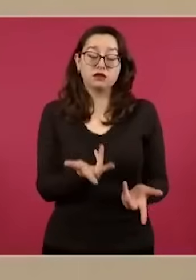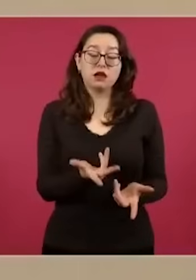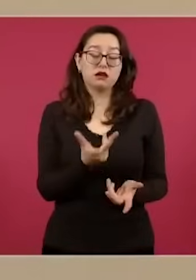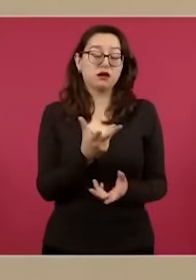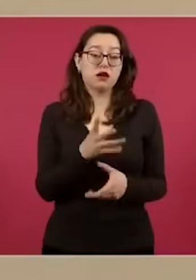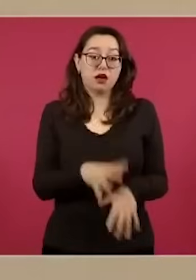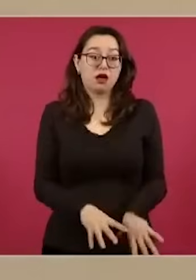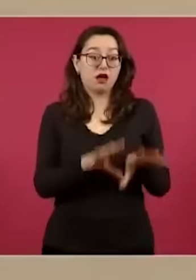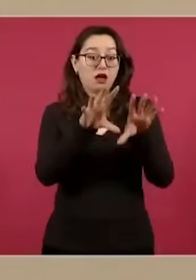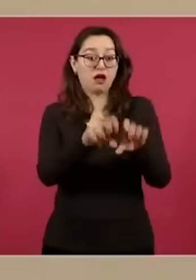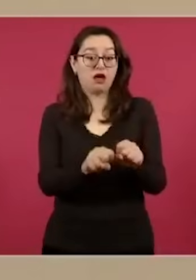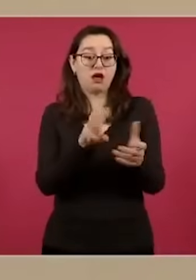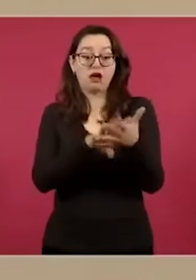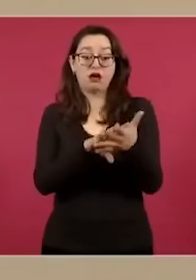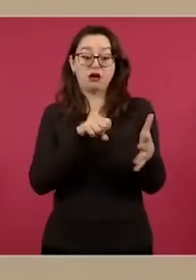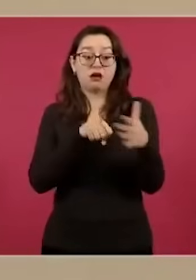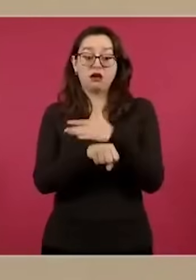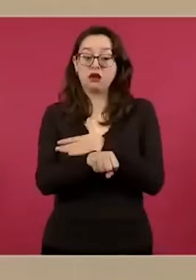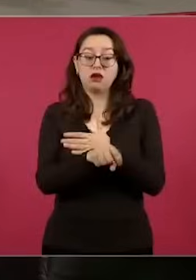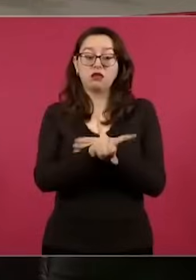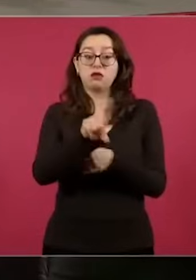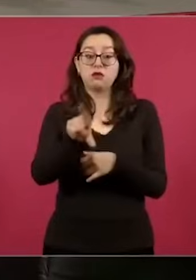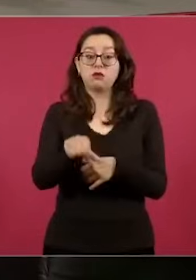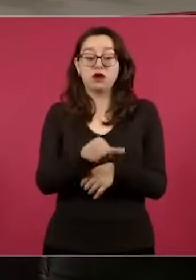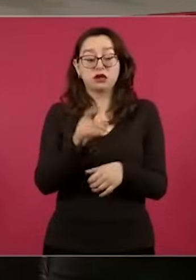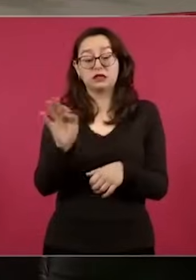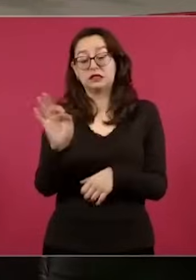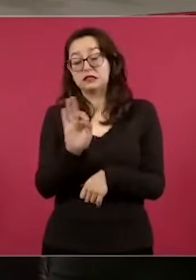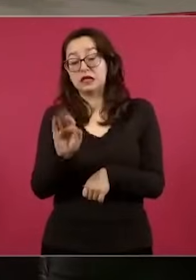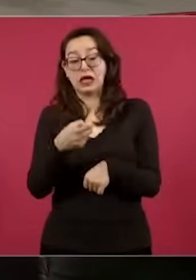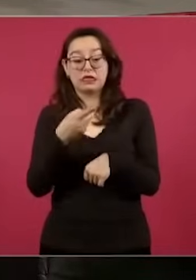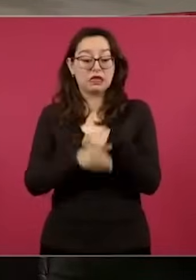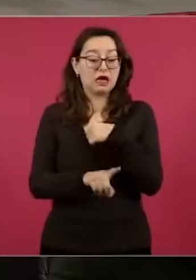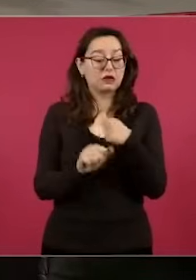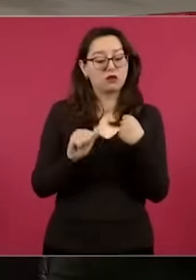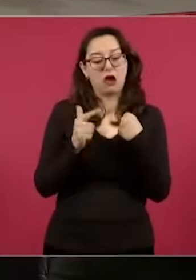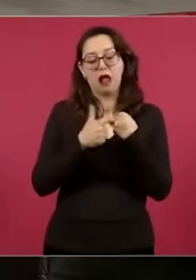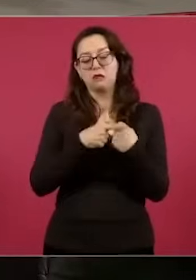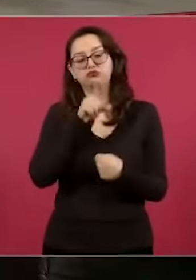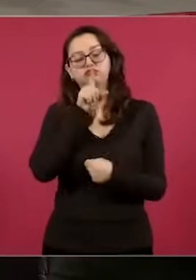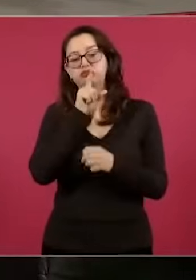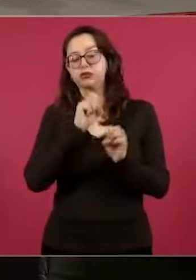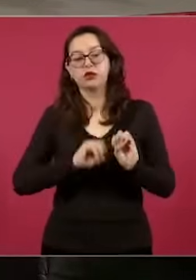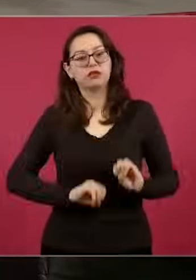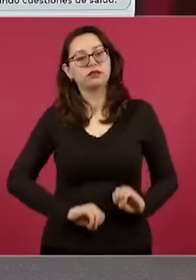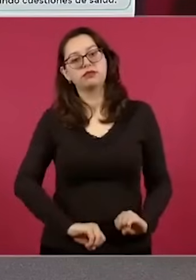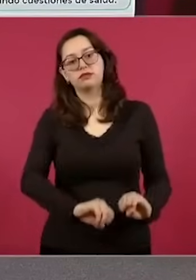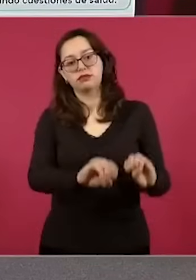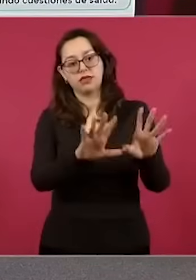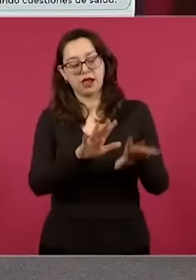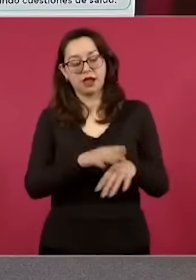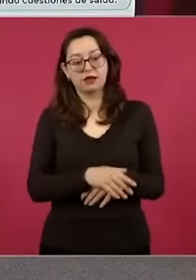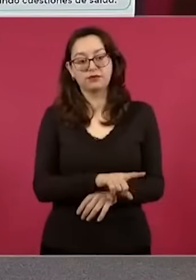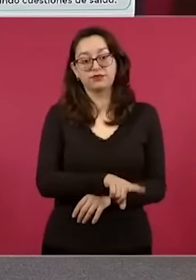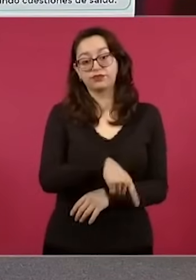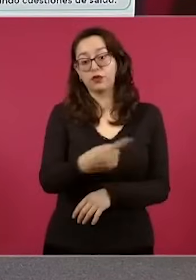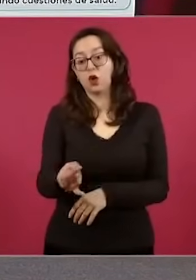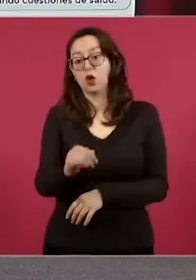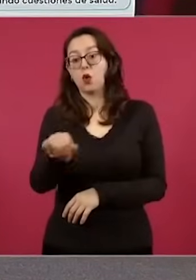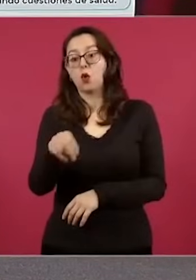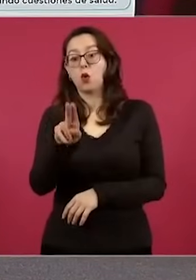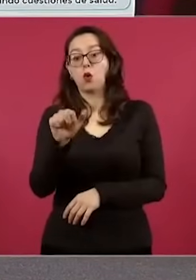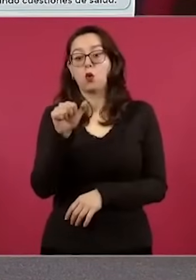perjuicios de muy difícil reparación cabe recordar que su hermano Juan n ha sido